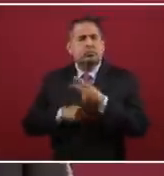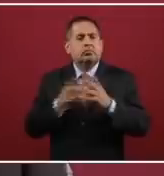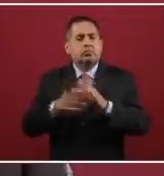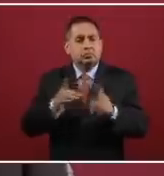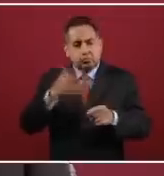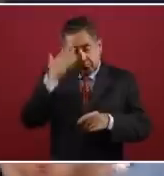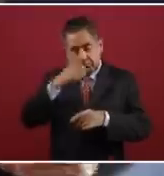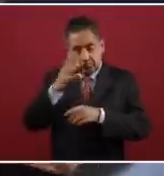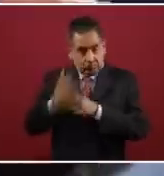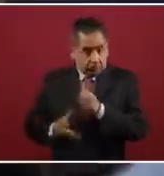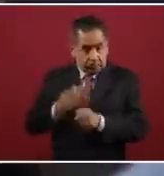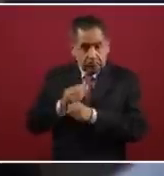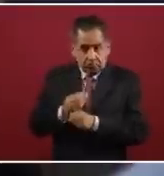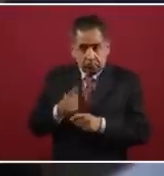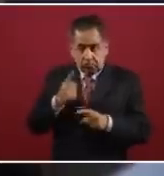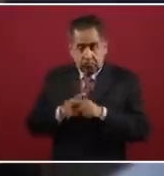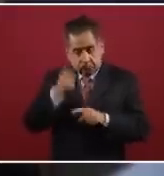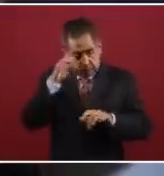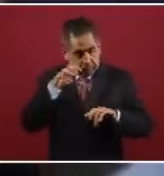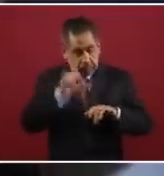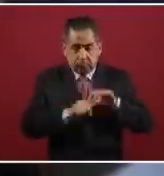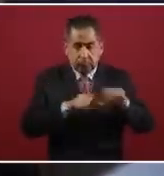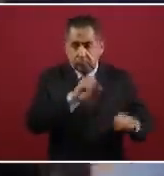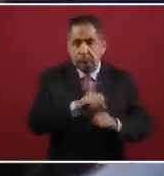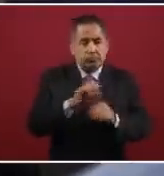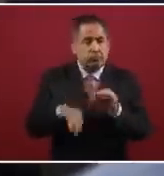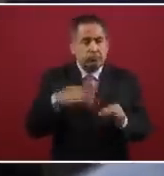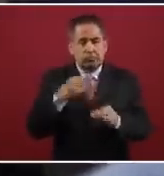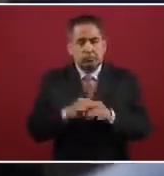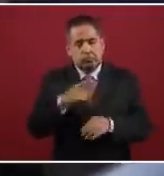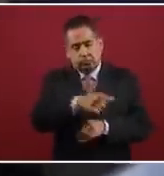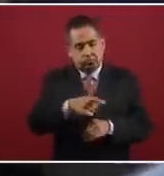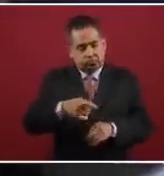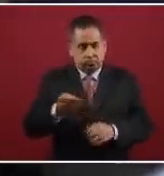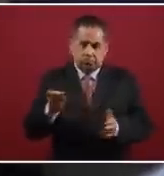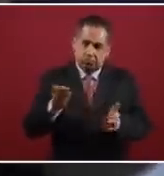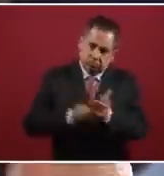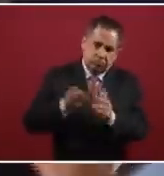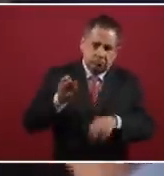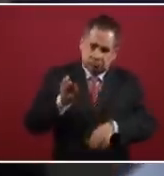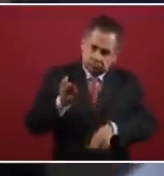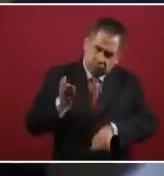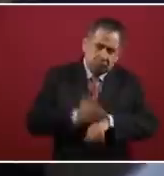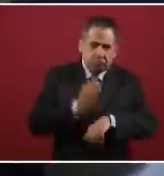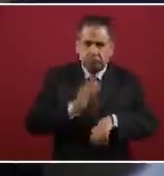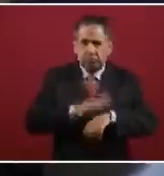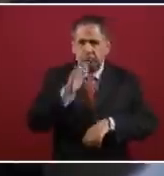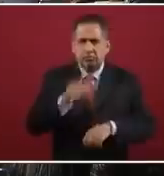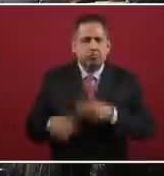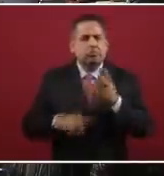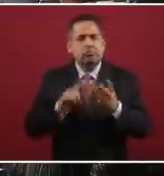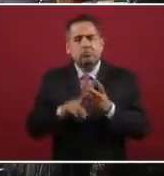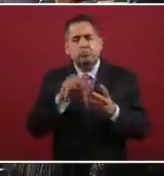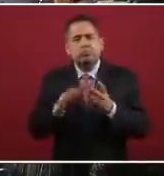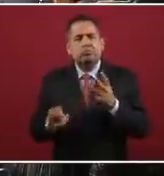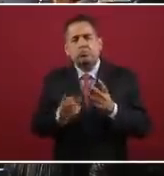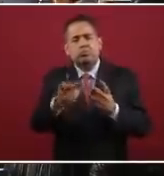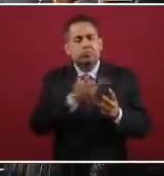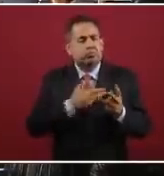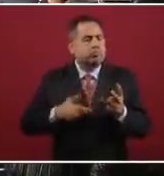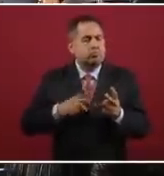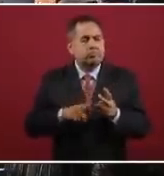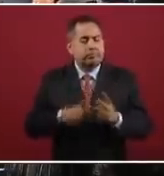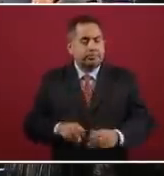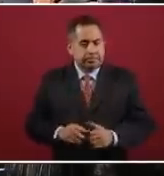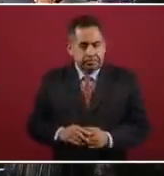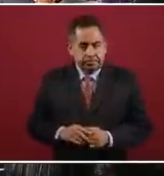sumaría a las pesquisas penales que ya está pagando actualmente la exfuncionaria? Una última para usted, presidente. El